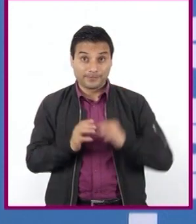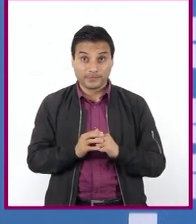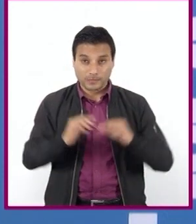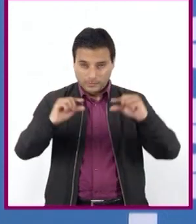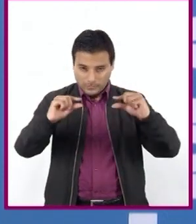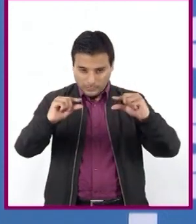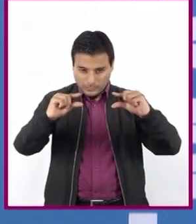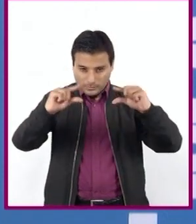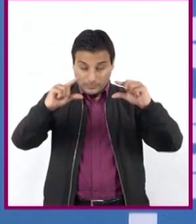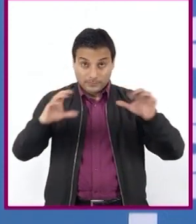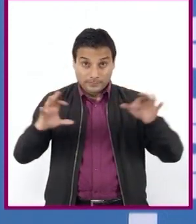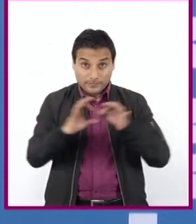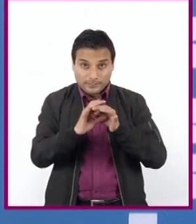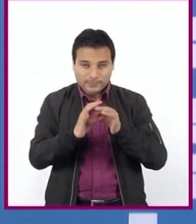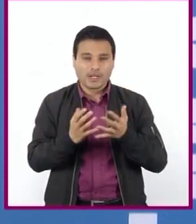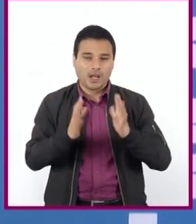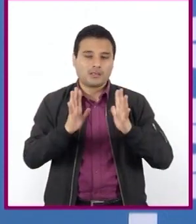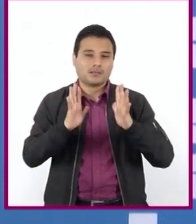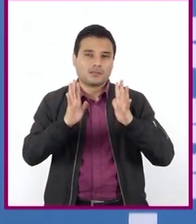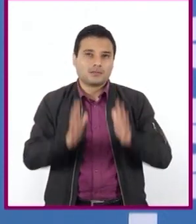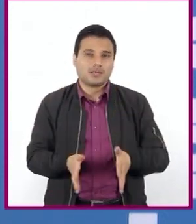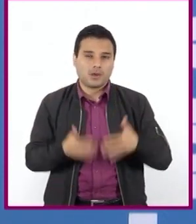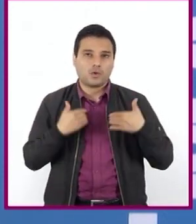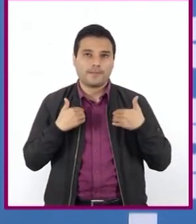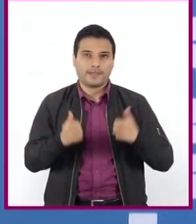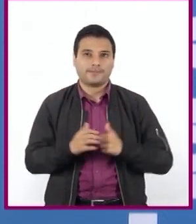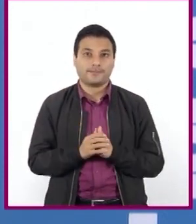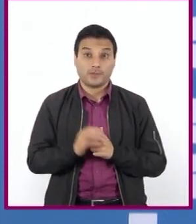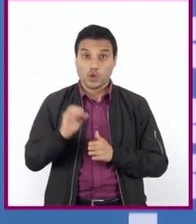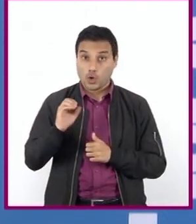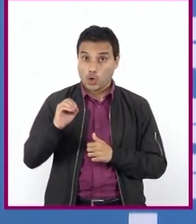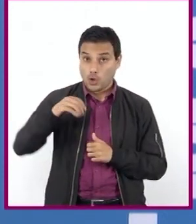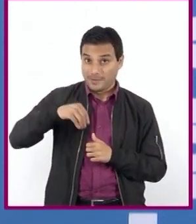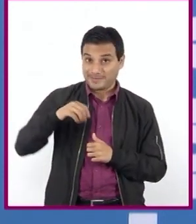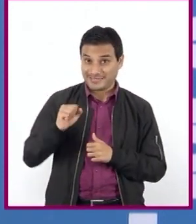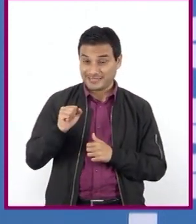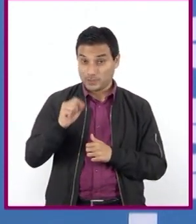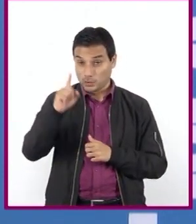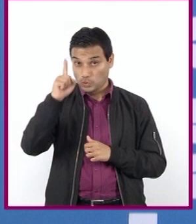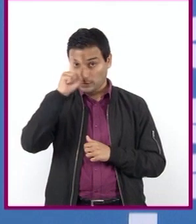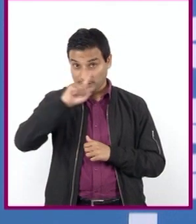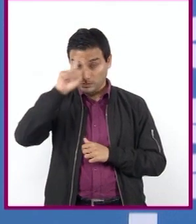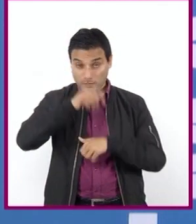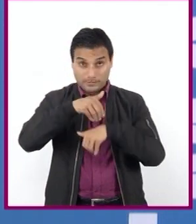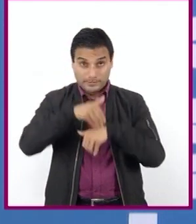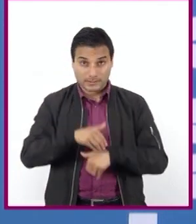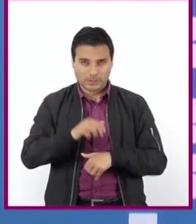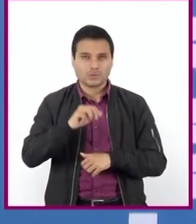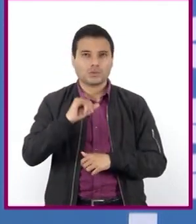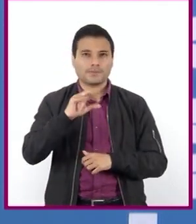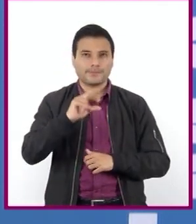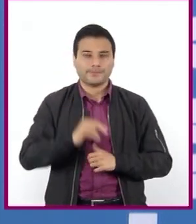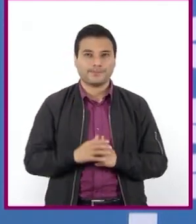consumo, ¿se consumió lo recomendado por la OMC? ¿Ustedes qué piensan?